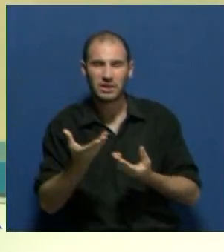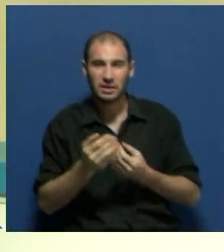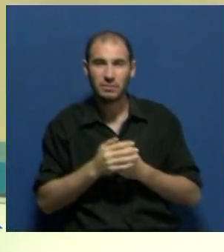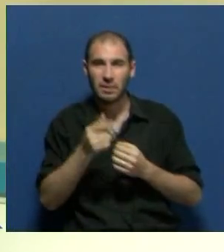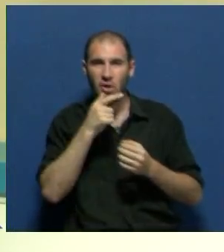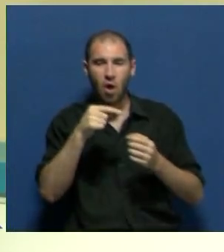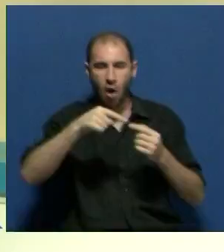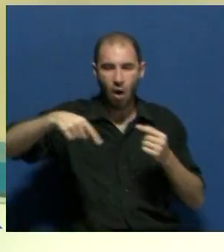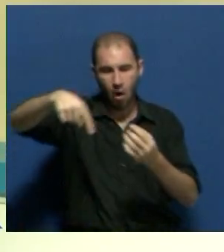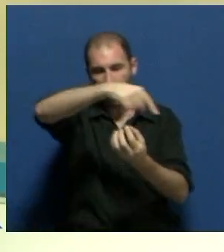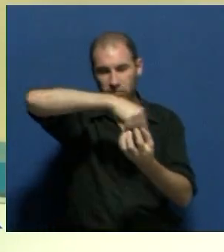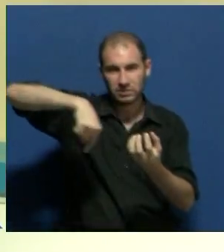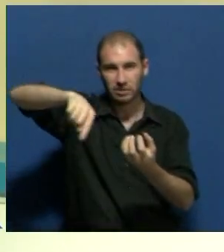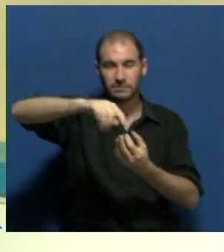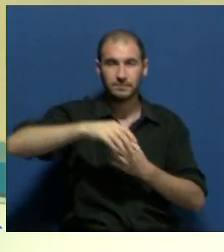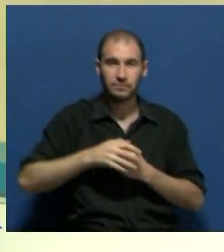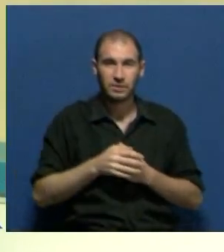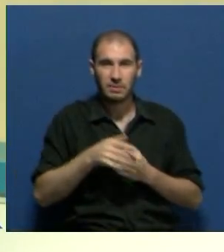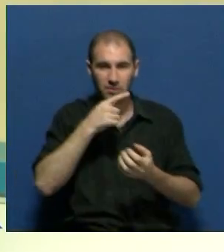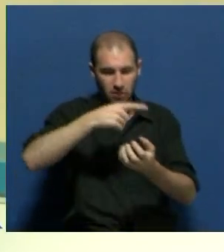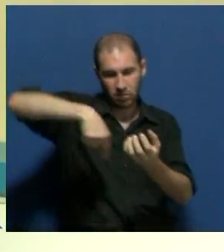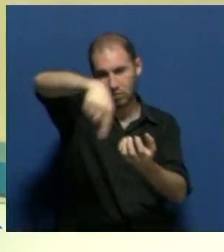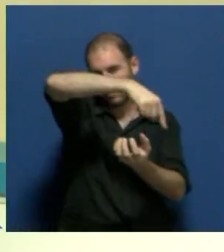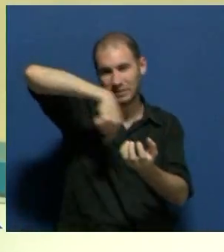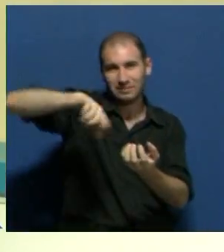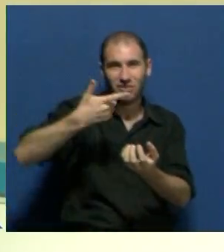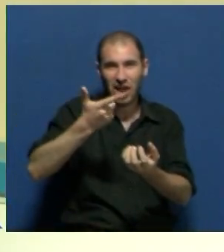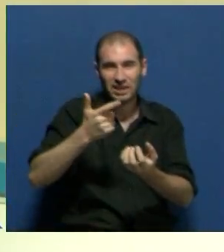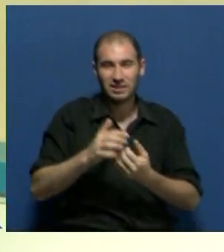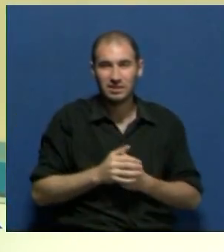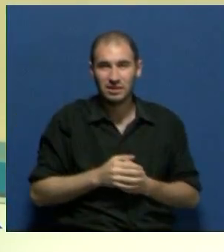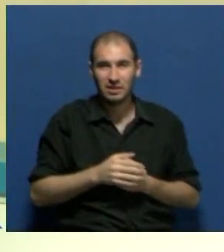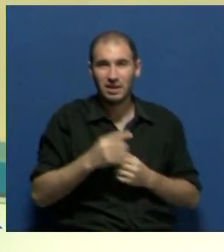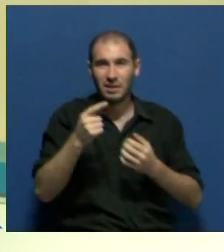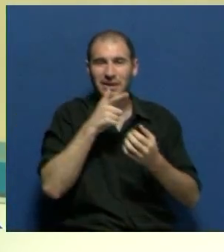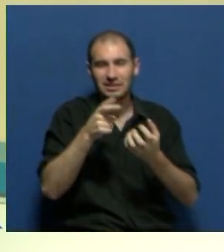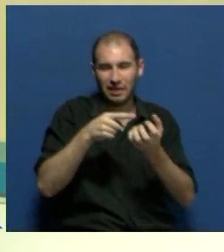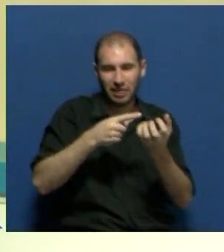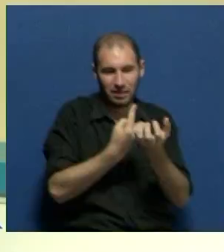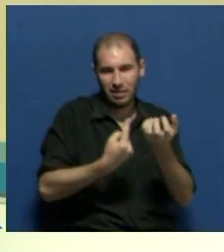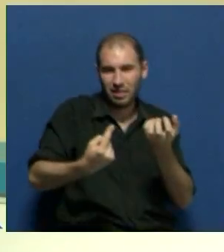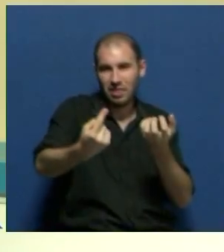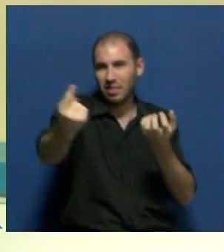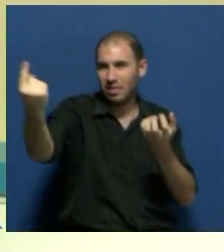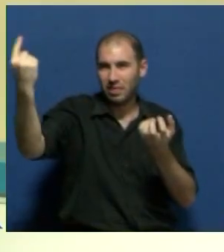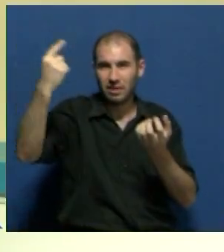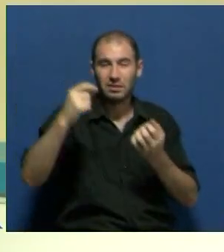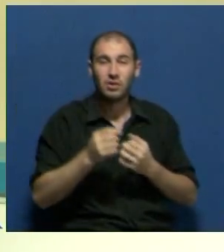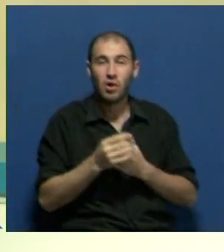su órbita... no tiene una órbita, para hacerlo más exacto. Ha escapado por las